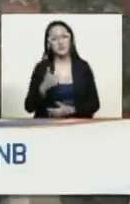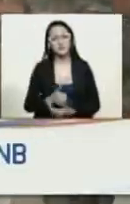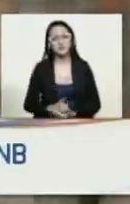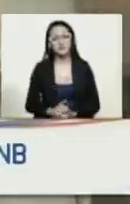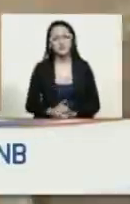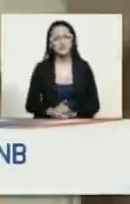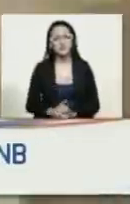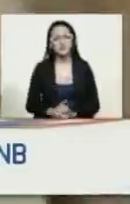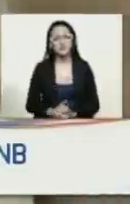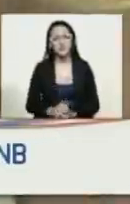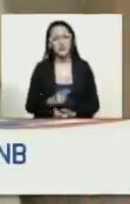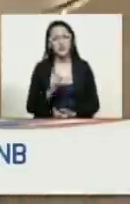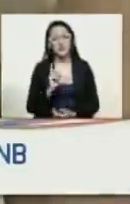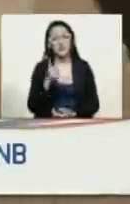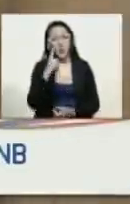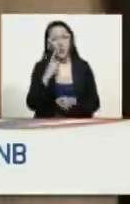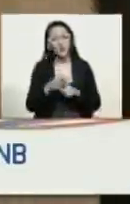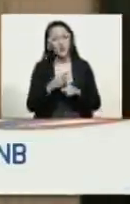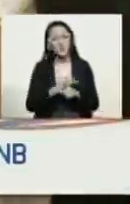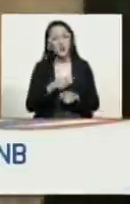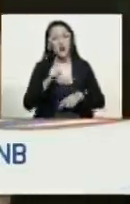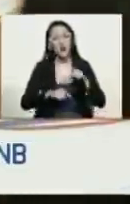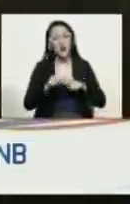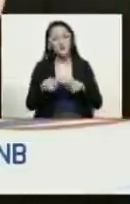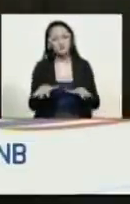que acostumbrarnos a que las cosas brillen.